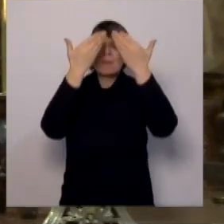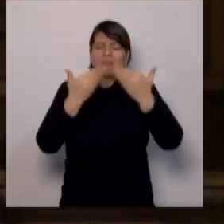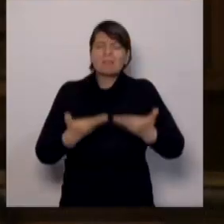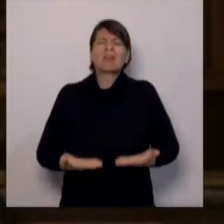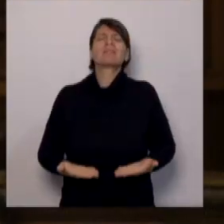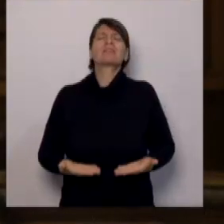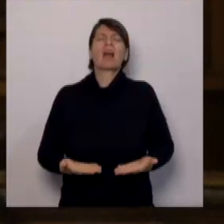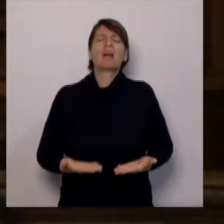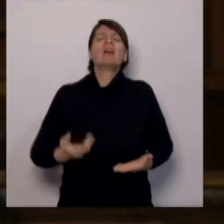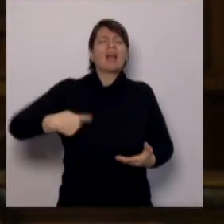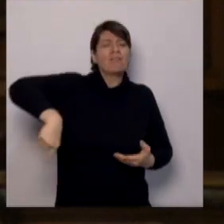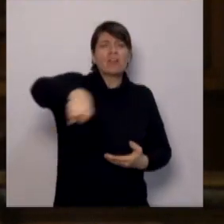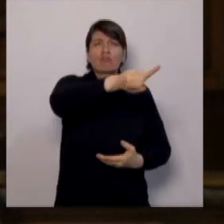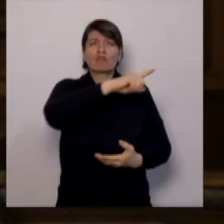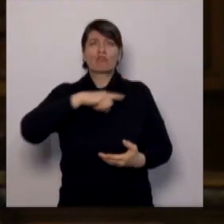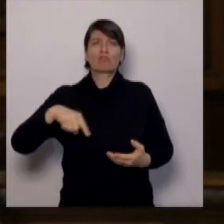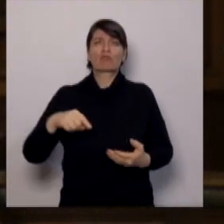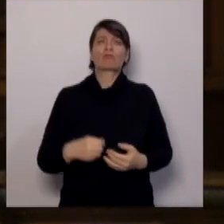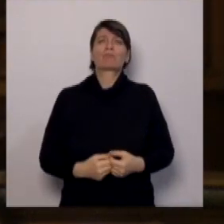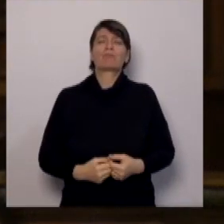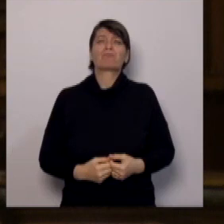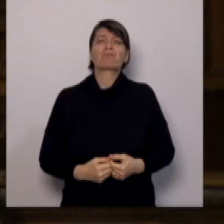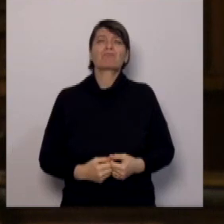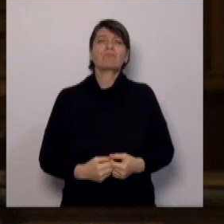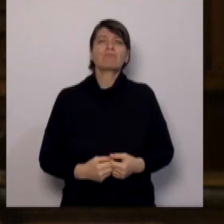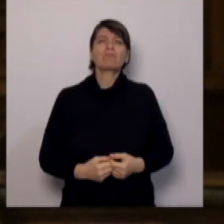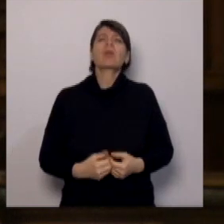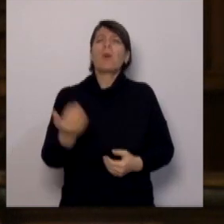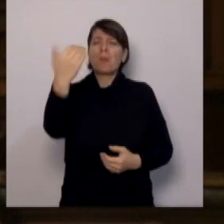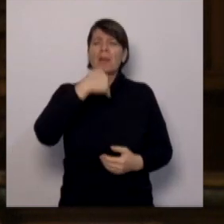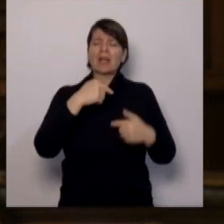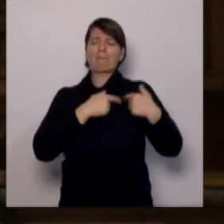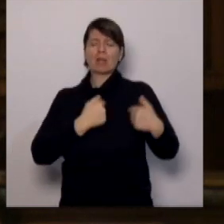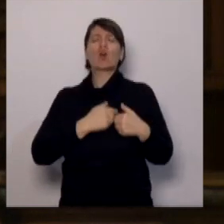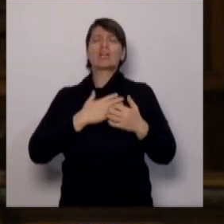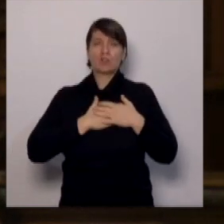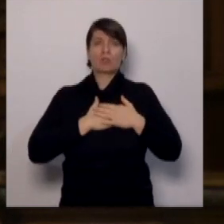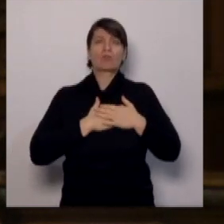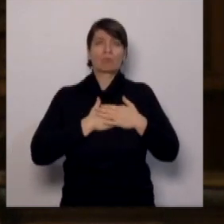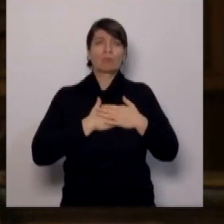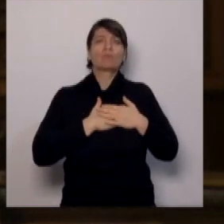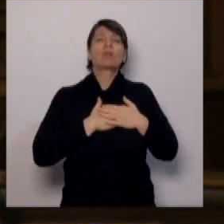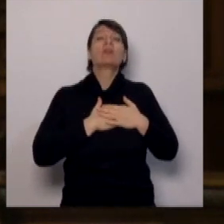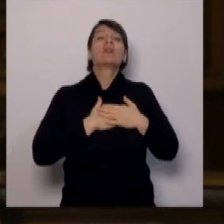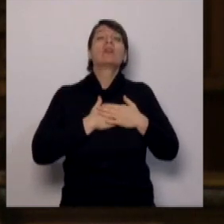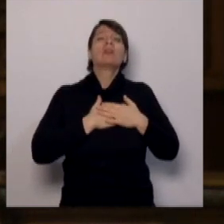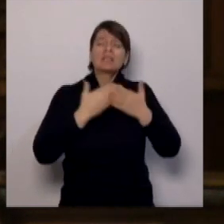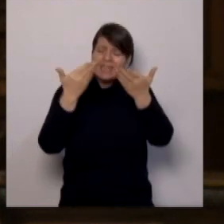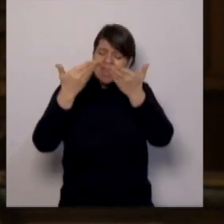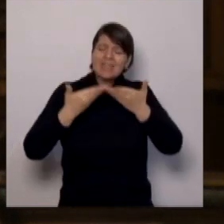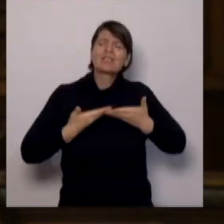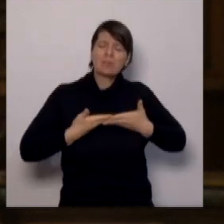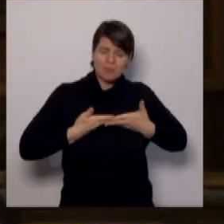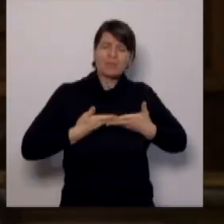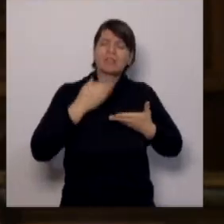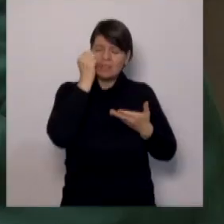presencia entre nosotros. Ven a mi corazón, ya te recibí,